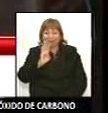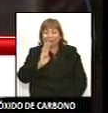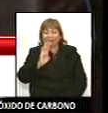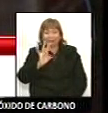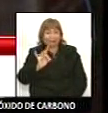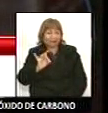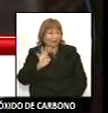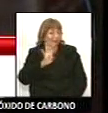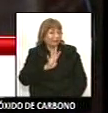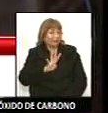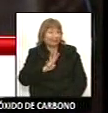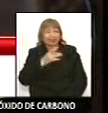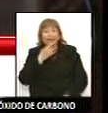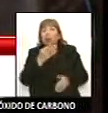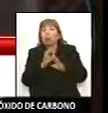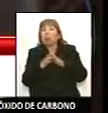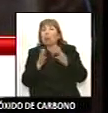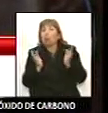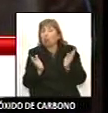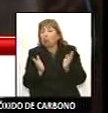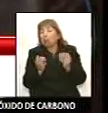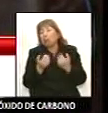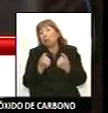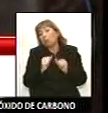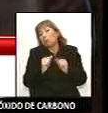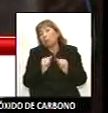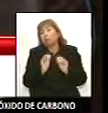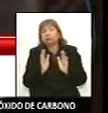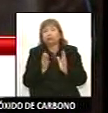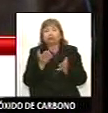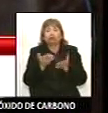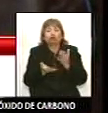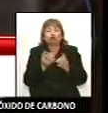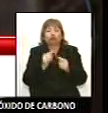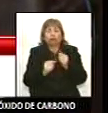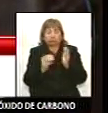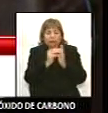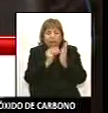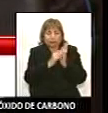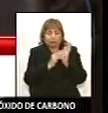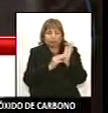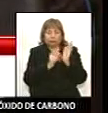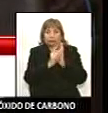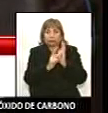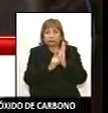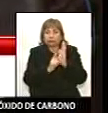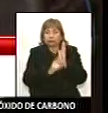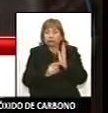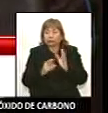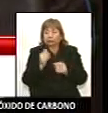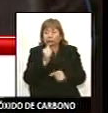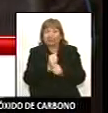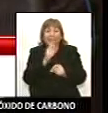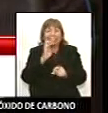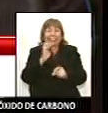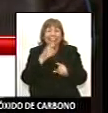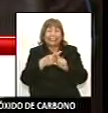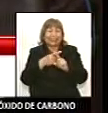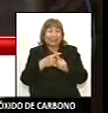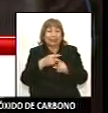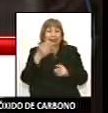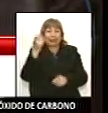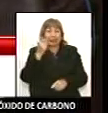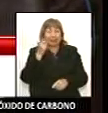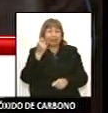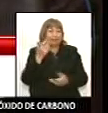30484, ha abierto la posibilidad que un número determinado de inscritos en el Registro Nacional de Extrabajadores cesados